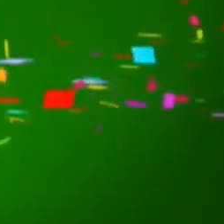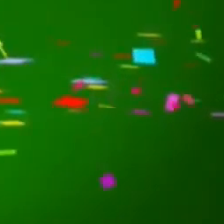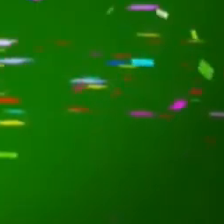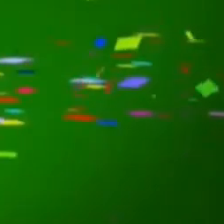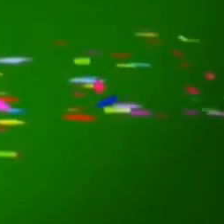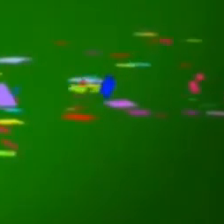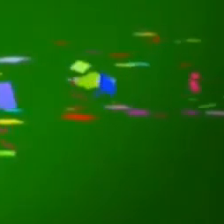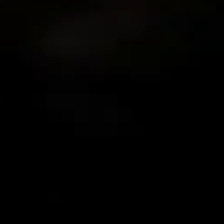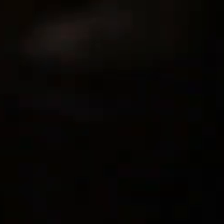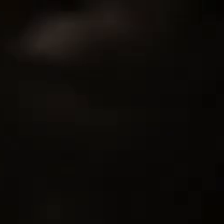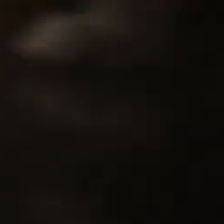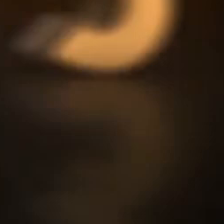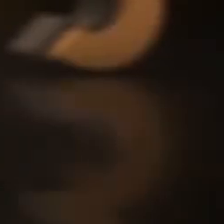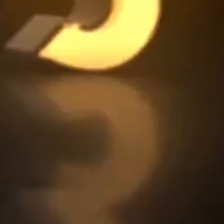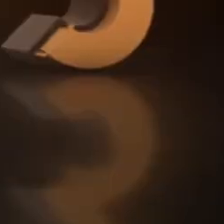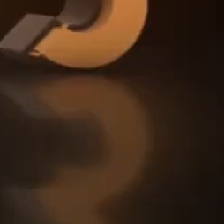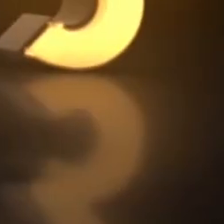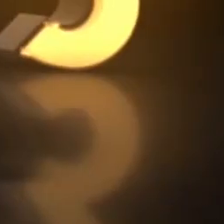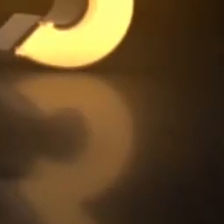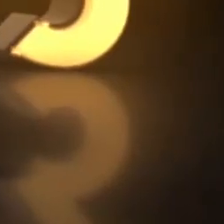más.